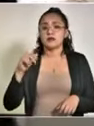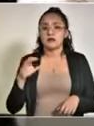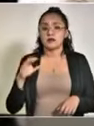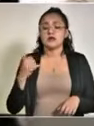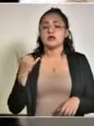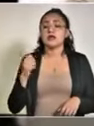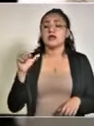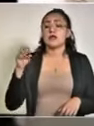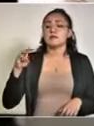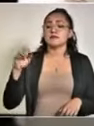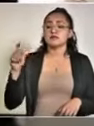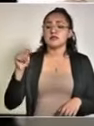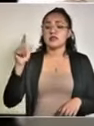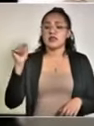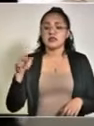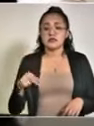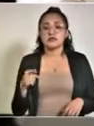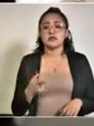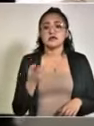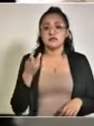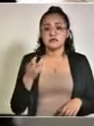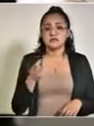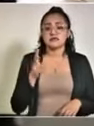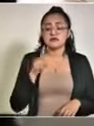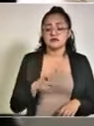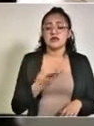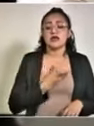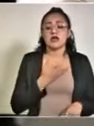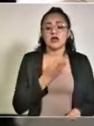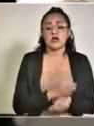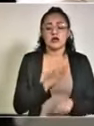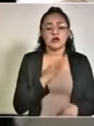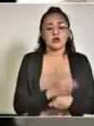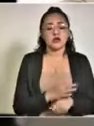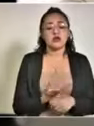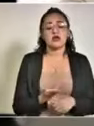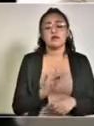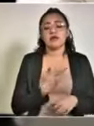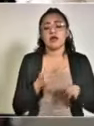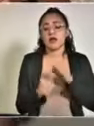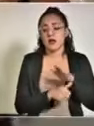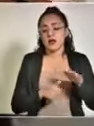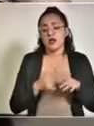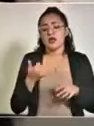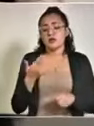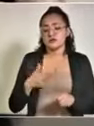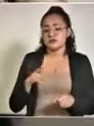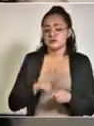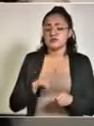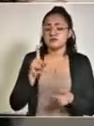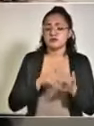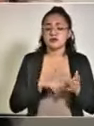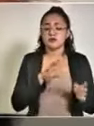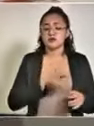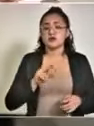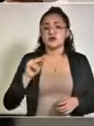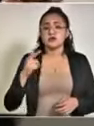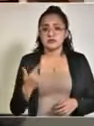Sierra Norte. Tenemos casos activos, incluyendo ambulatorios hospitalizados,